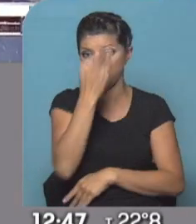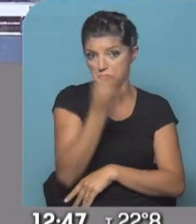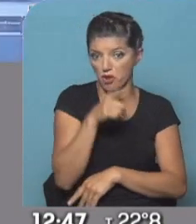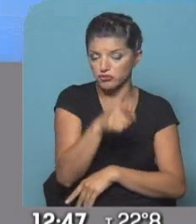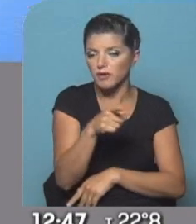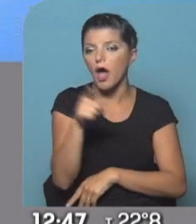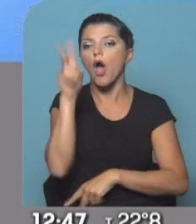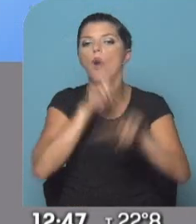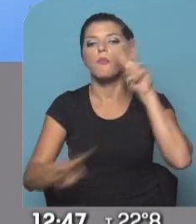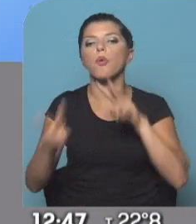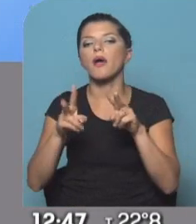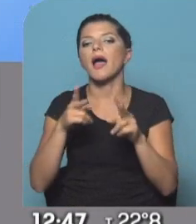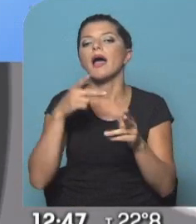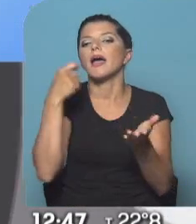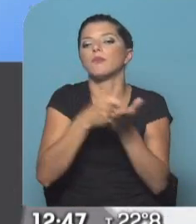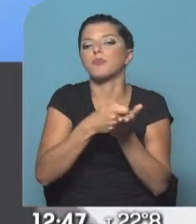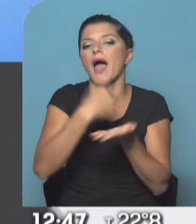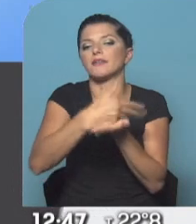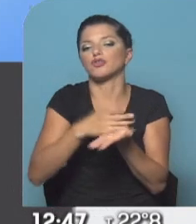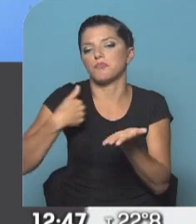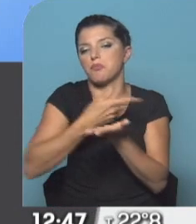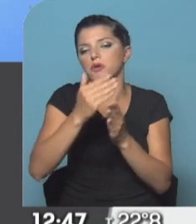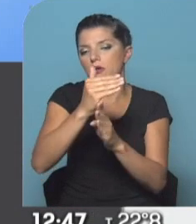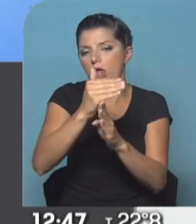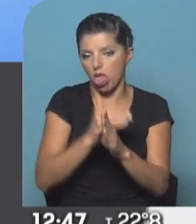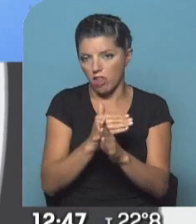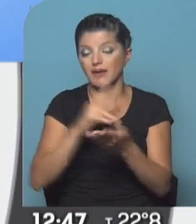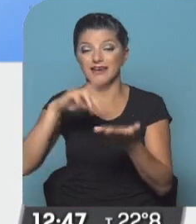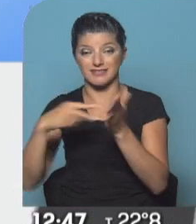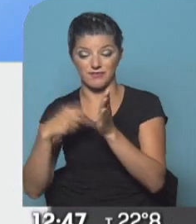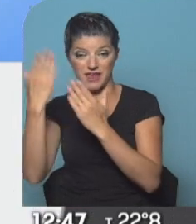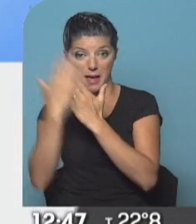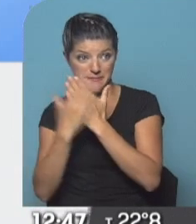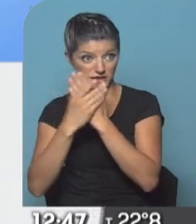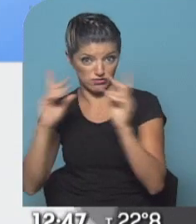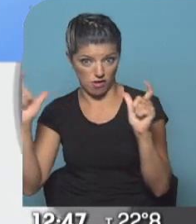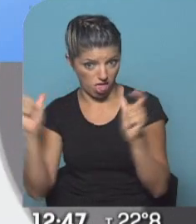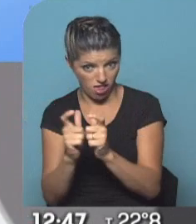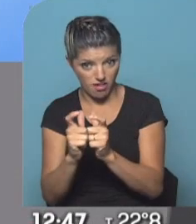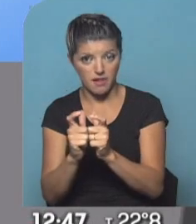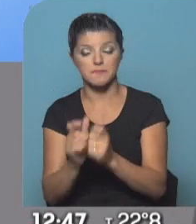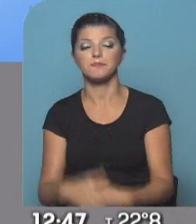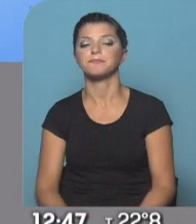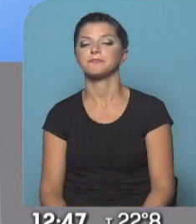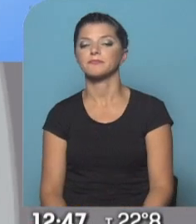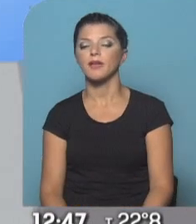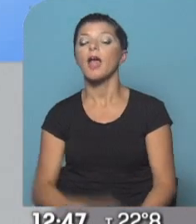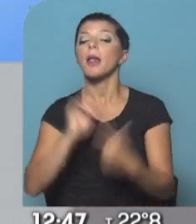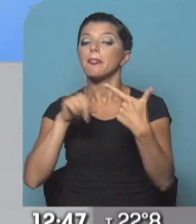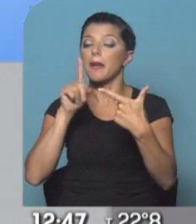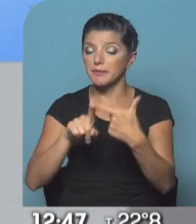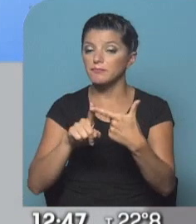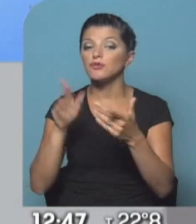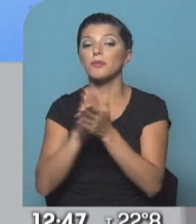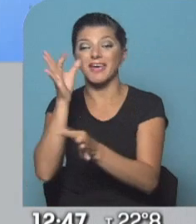por la reducción del gasto público, esto es reducir miembros en el gabinete inclusive, va también por volver atrás con la